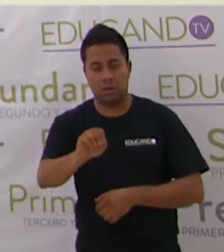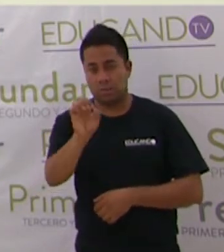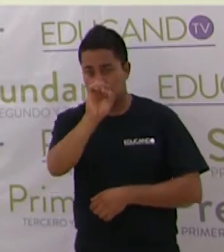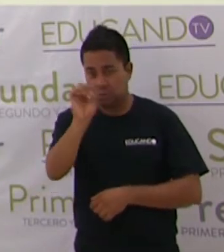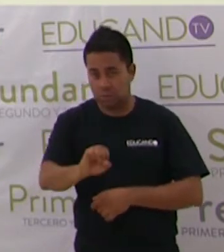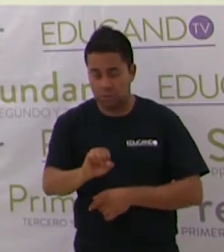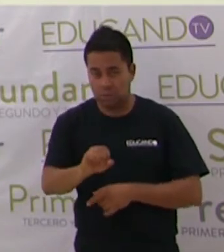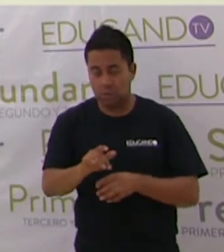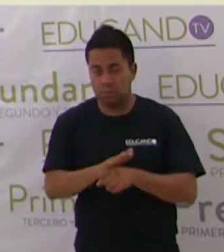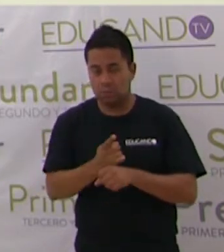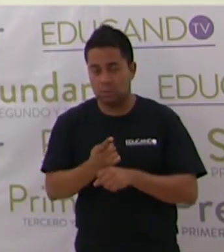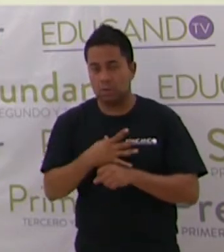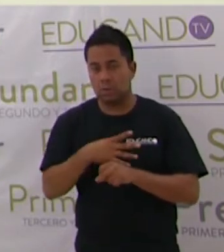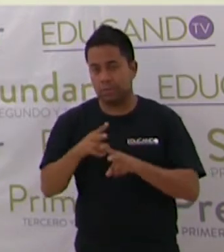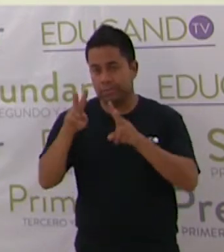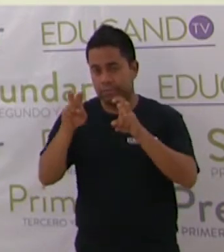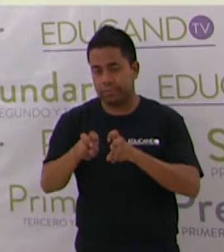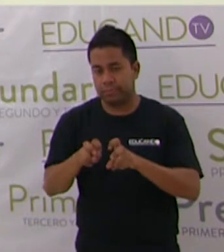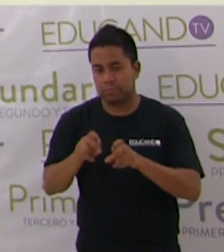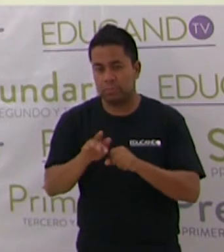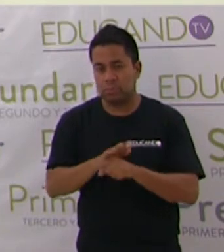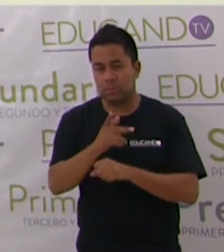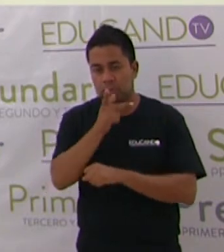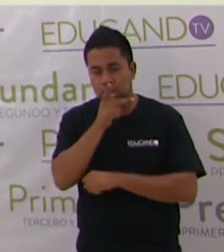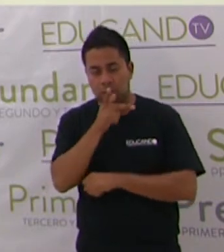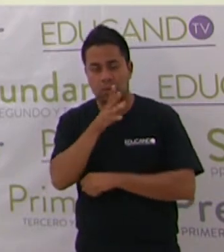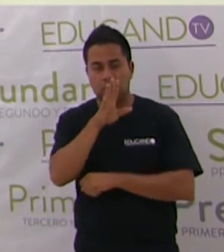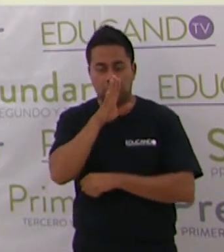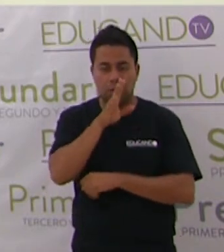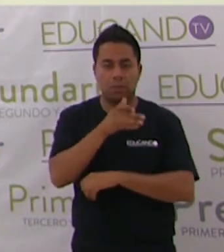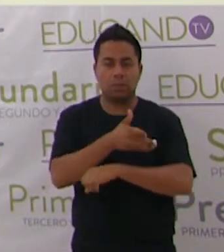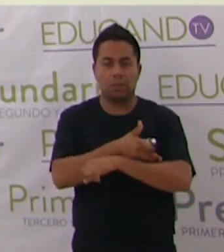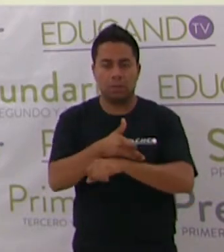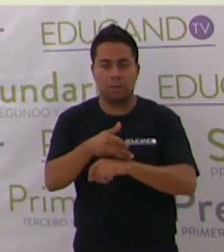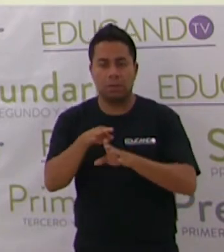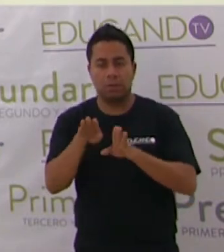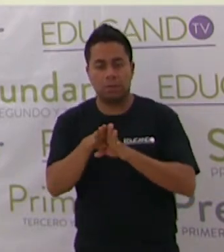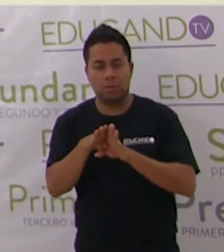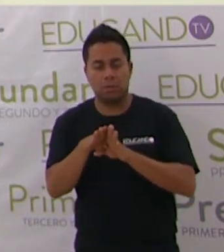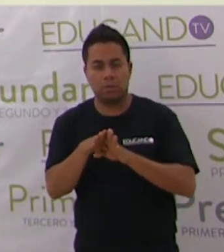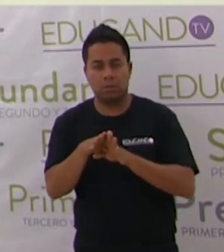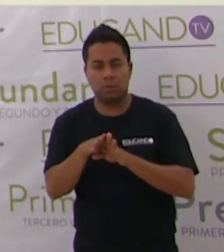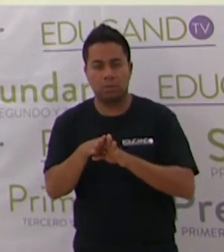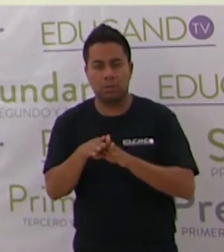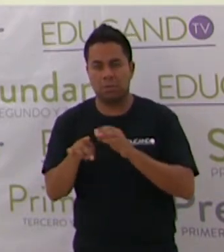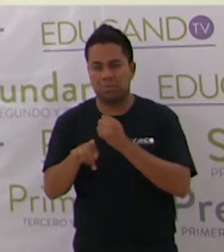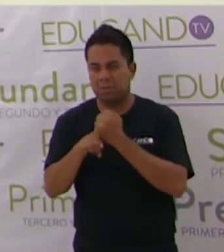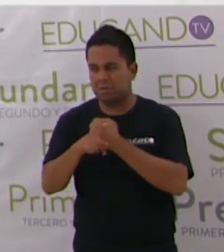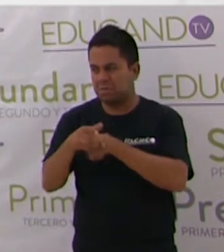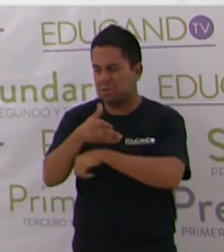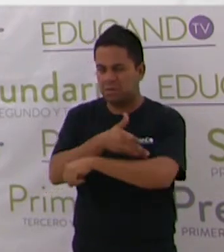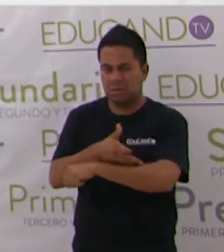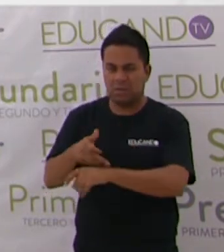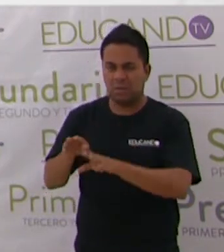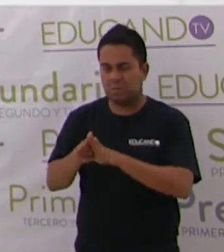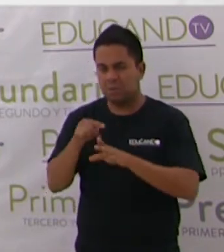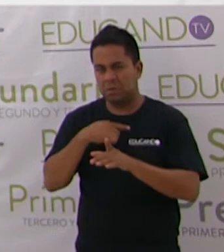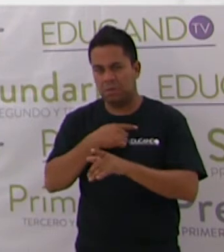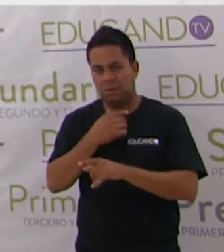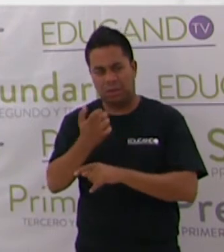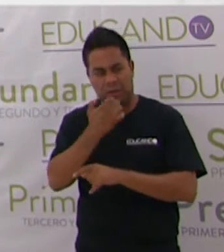16.79% por motivos de los padres dejan, por problemas familiares, dejan la